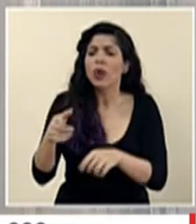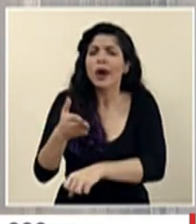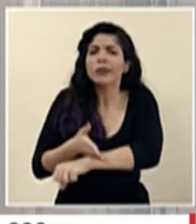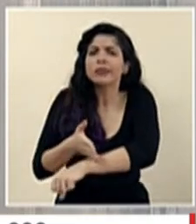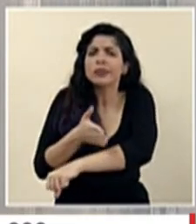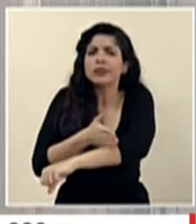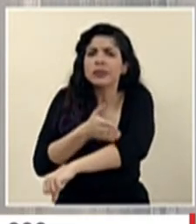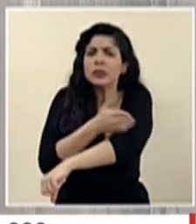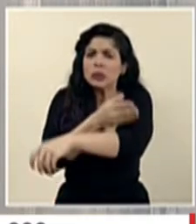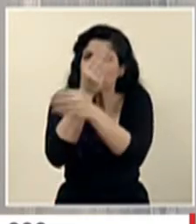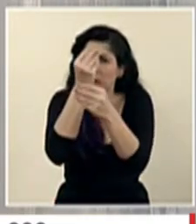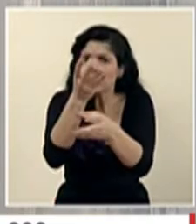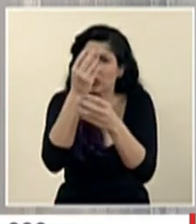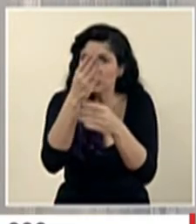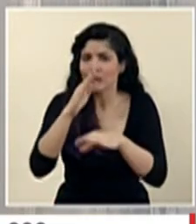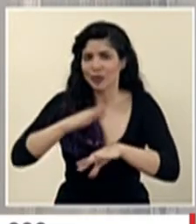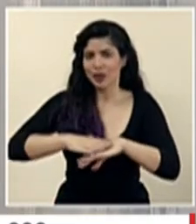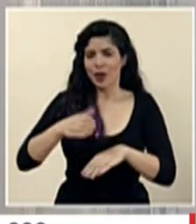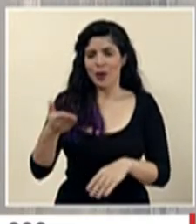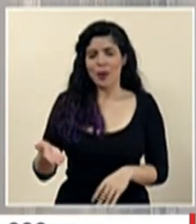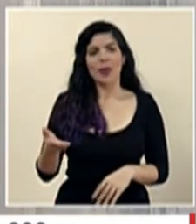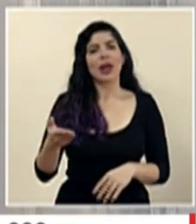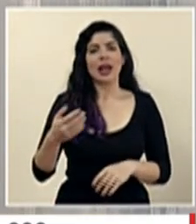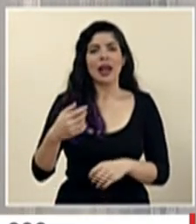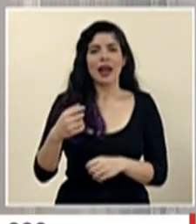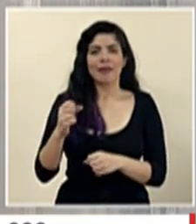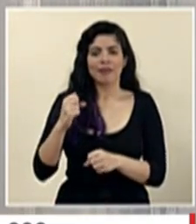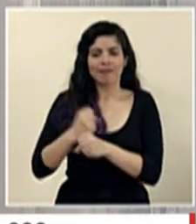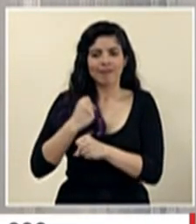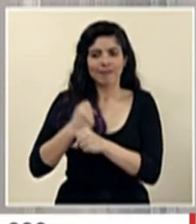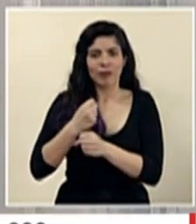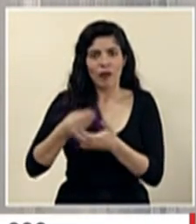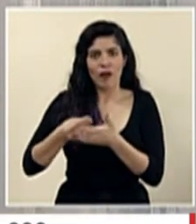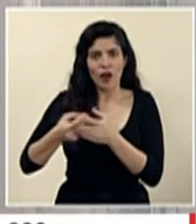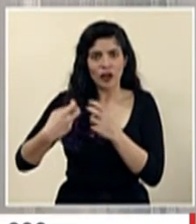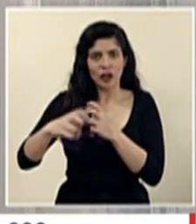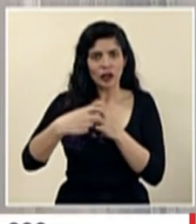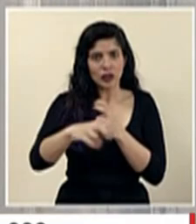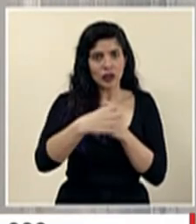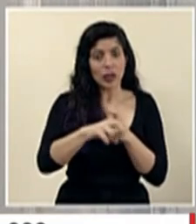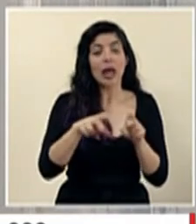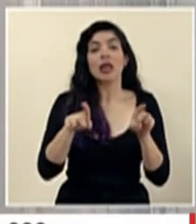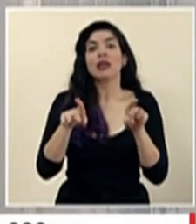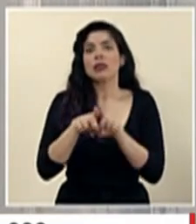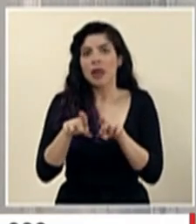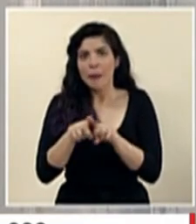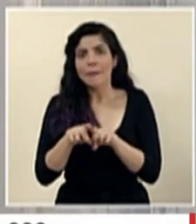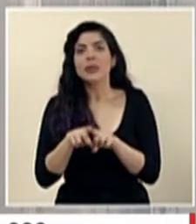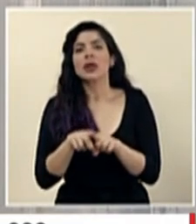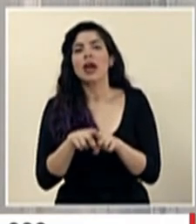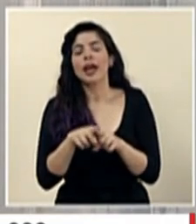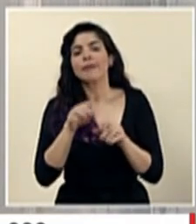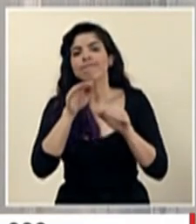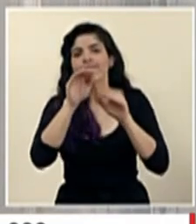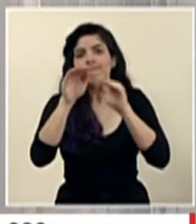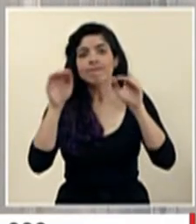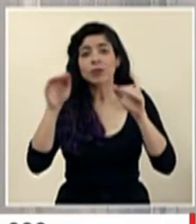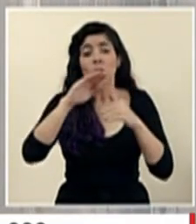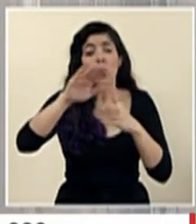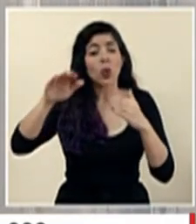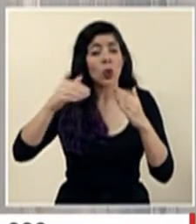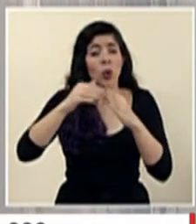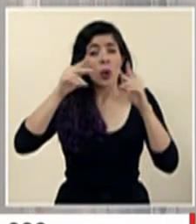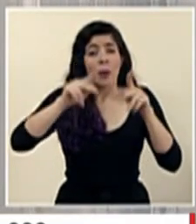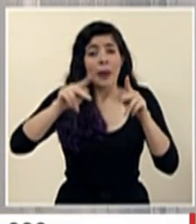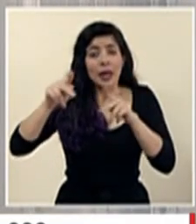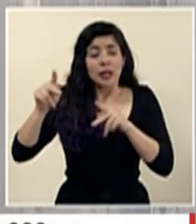avances que tengamos con respecto a la ejecución de estos recursos, pero claramente también hacemos hacemos un llamado a todas las